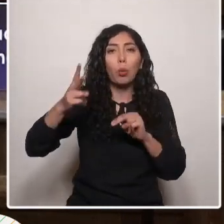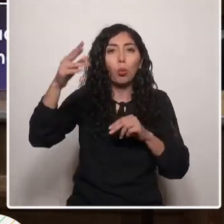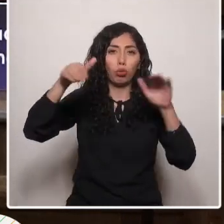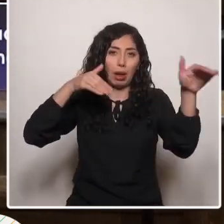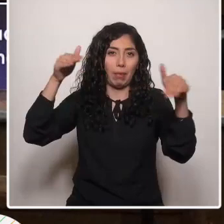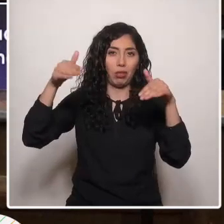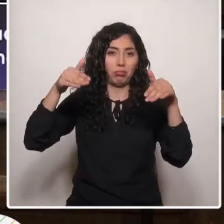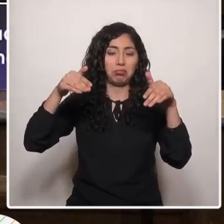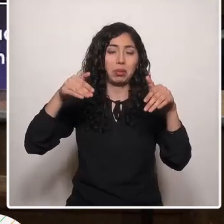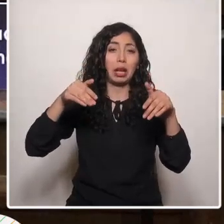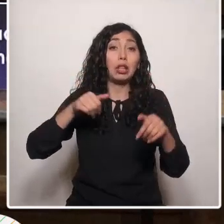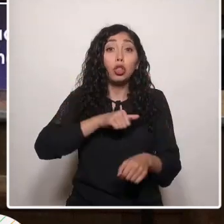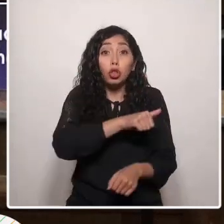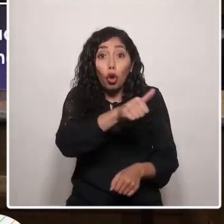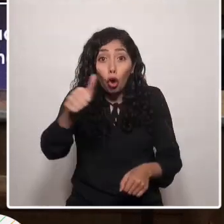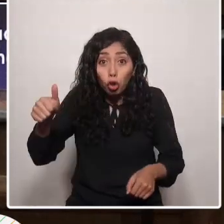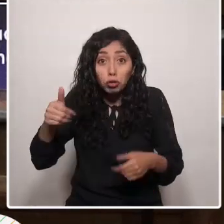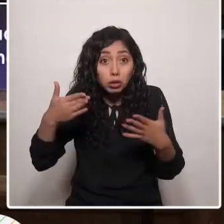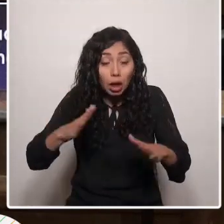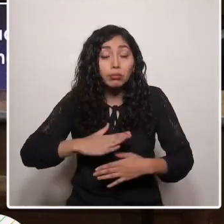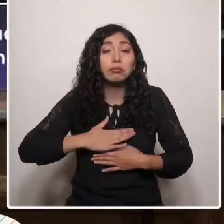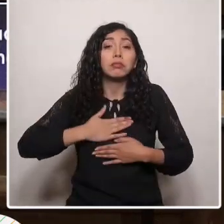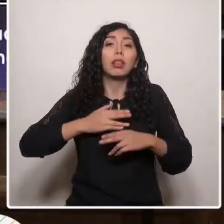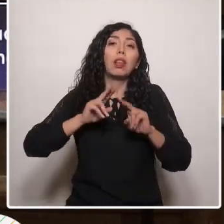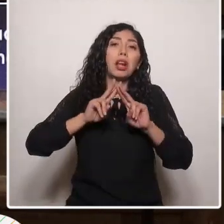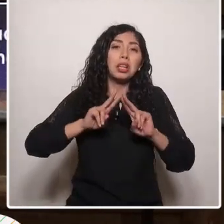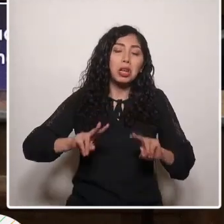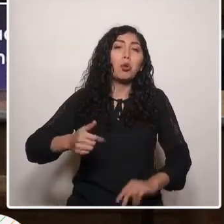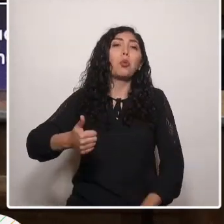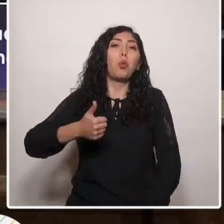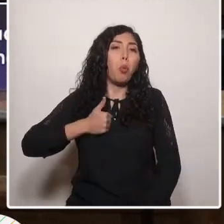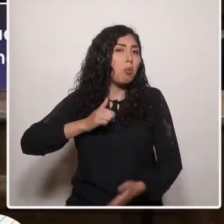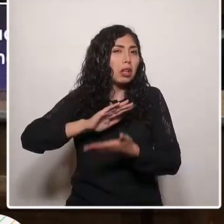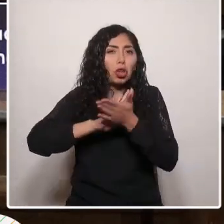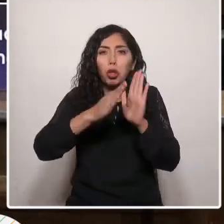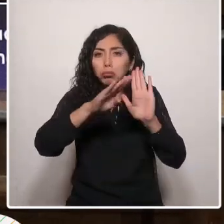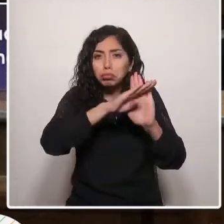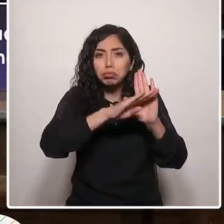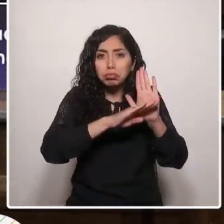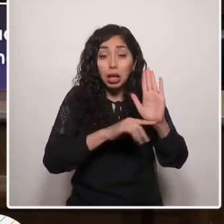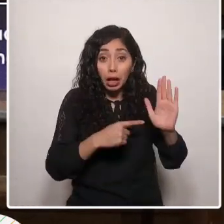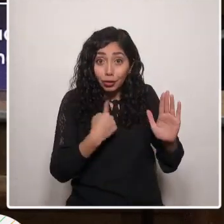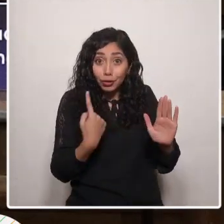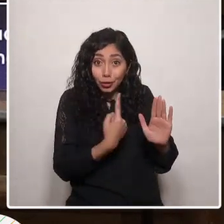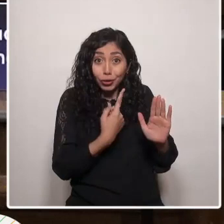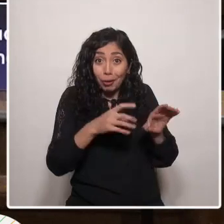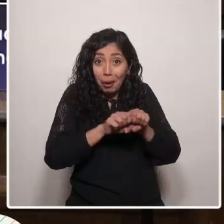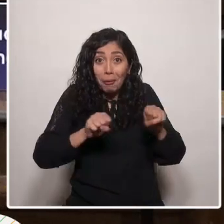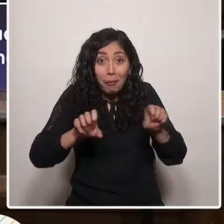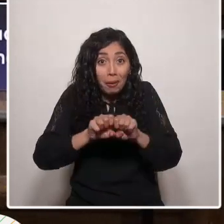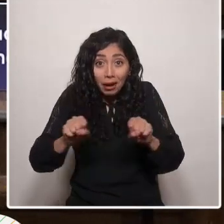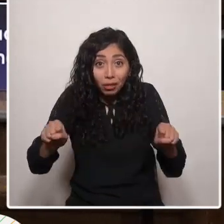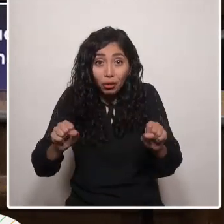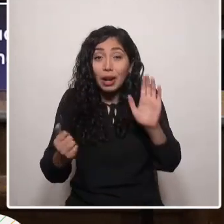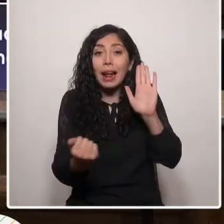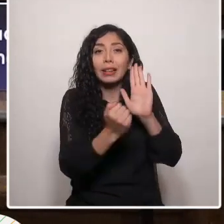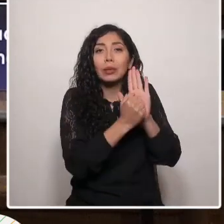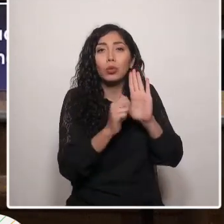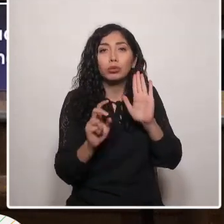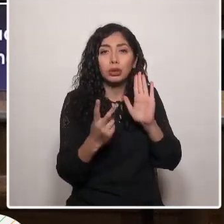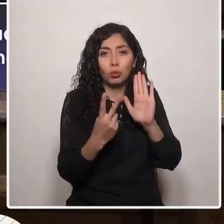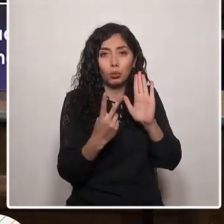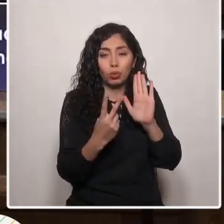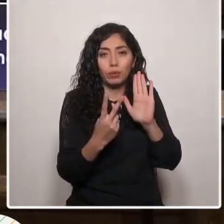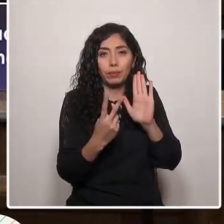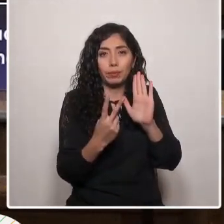que todos tengamos la tranquilidad de que se está cumpliendo cabalmente con el procedimiento que nosotros mismos nos dimos en el artículo 2.